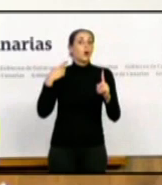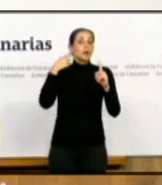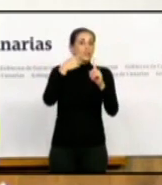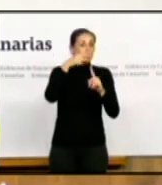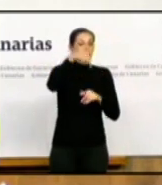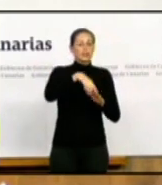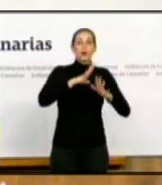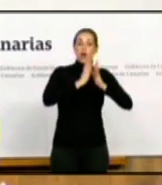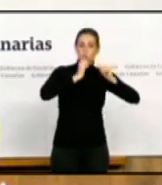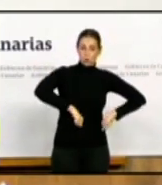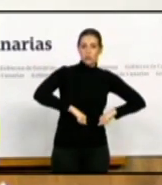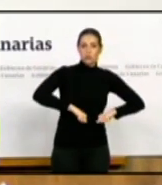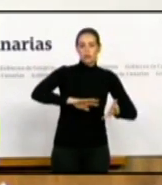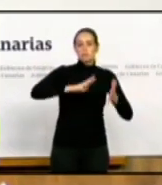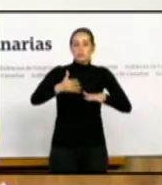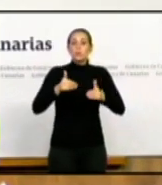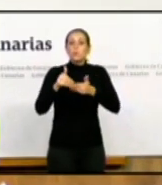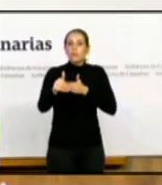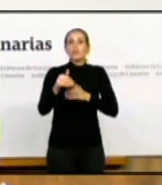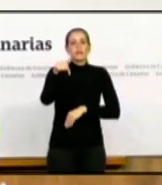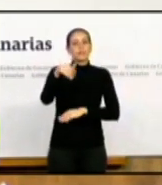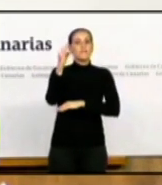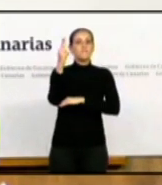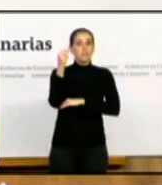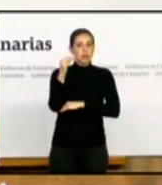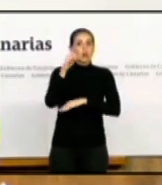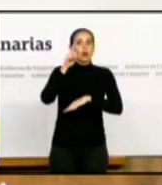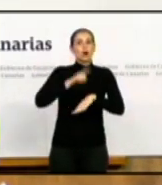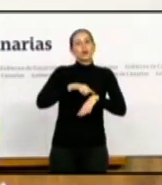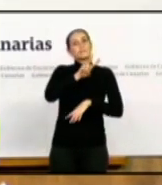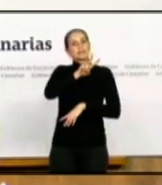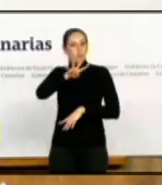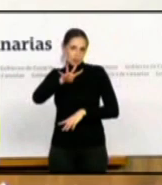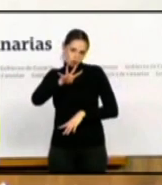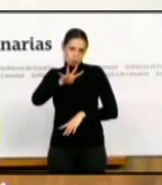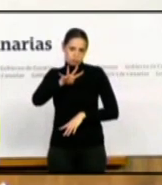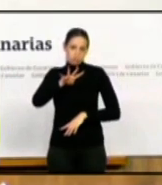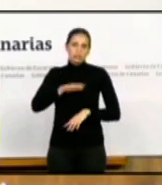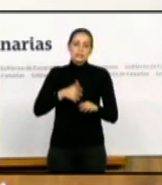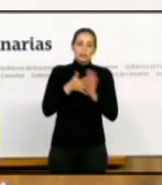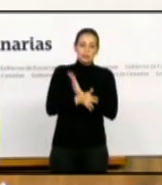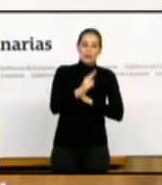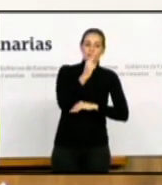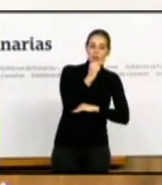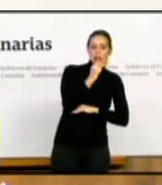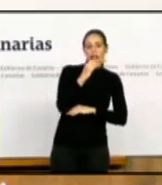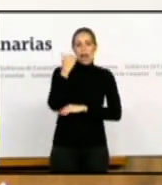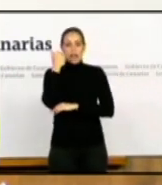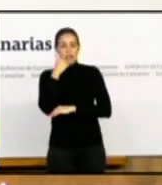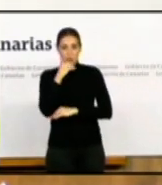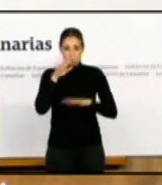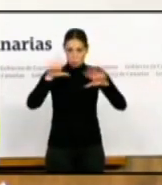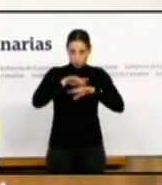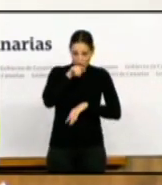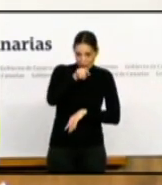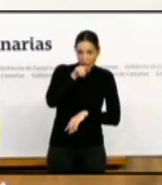vigor el viernes, es decir, este viernes a las 24 horas, es decir, de viernes a sábado entraría en vigor